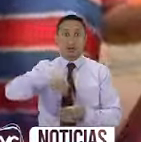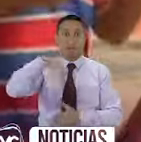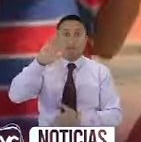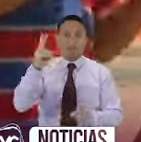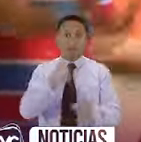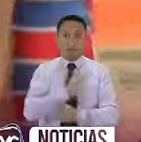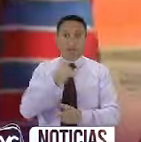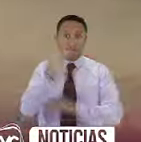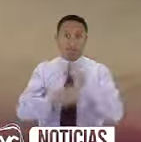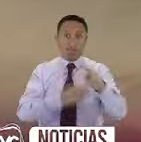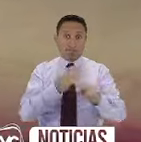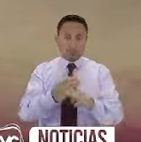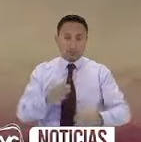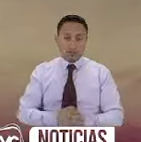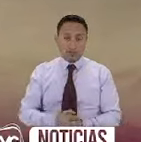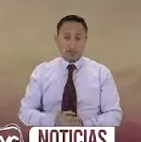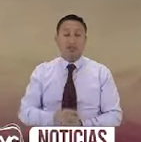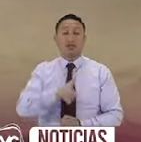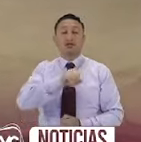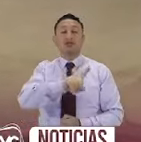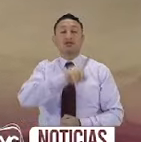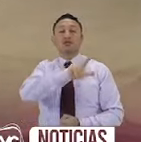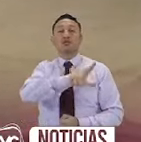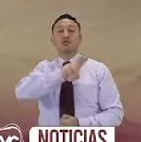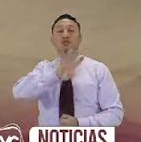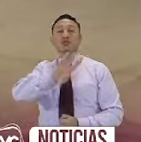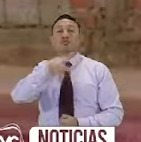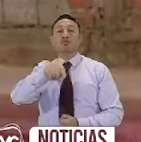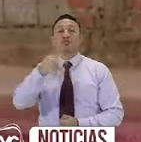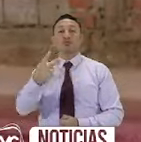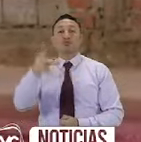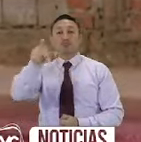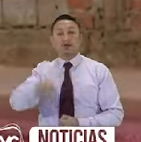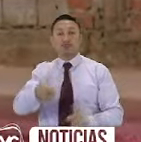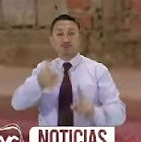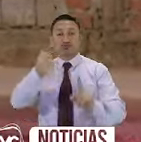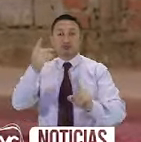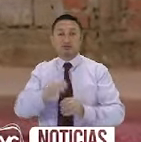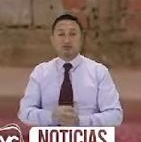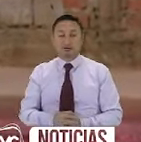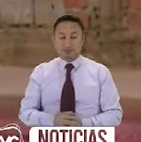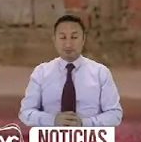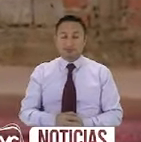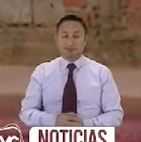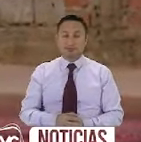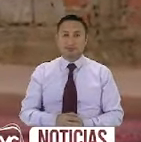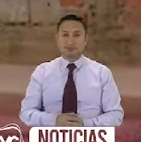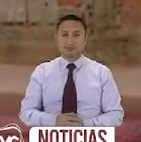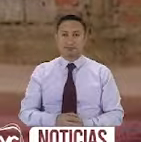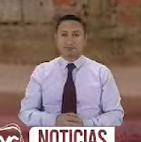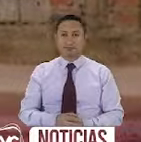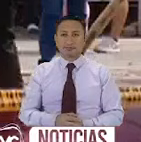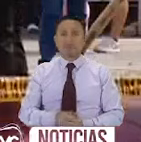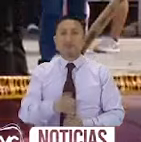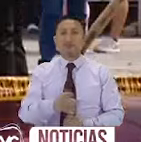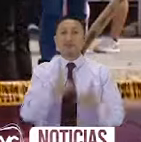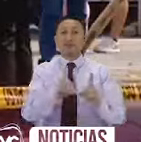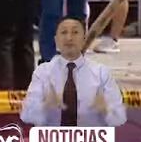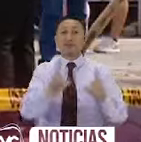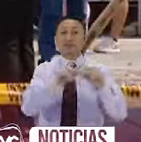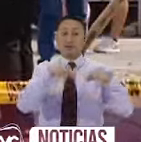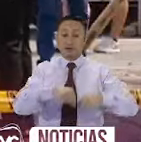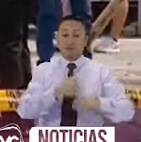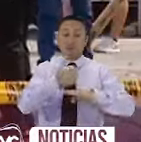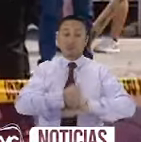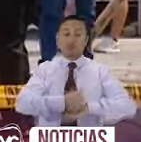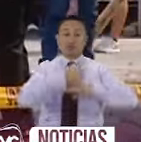tasa actual de 134.2 asesinatos por cada 100.000 habitantes. Estos antecedentes han llevado a las autoridades a